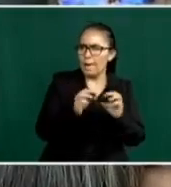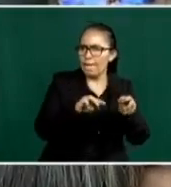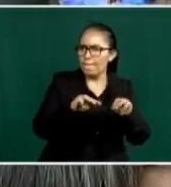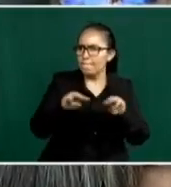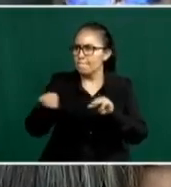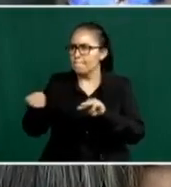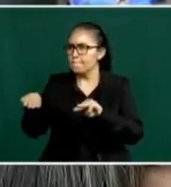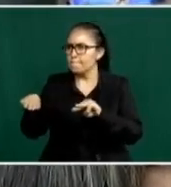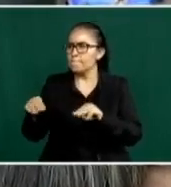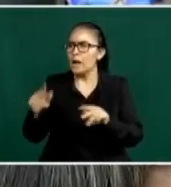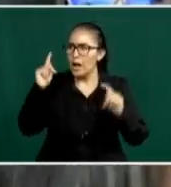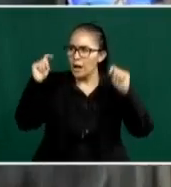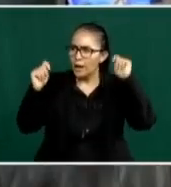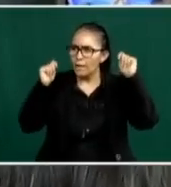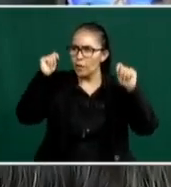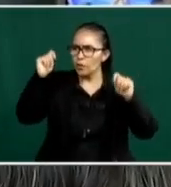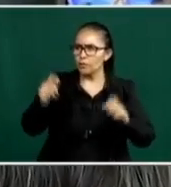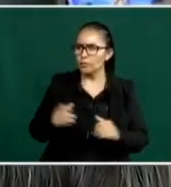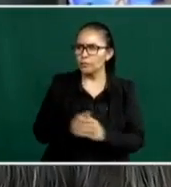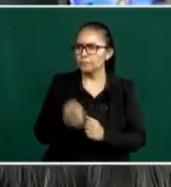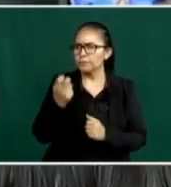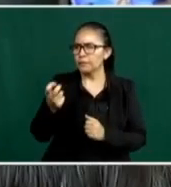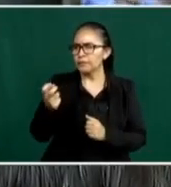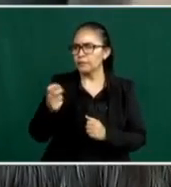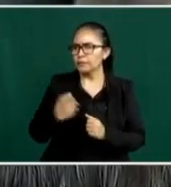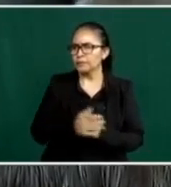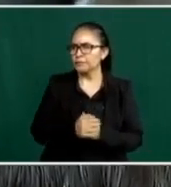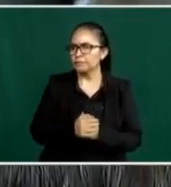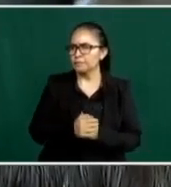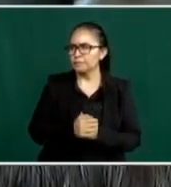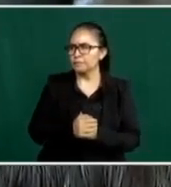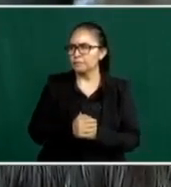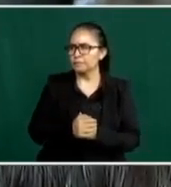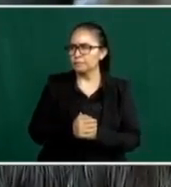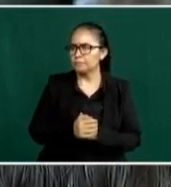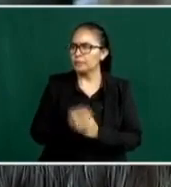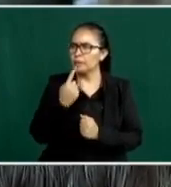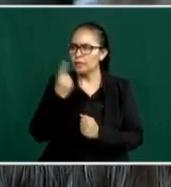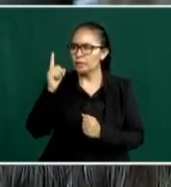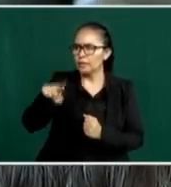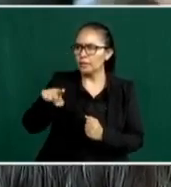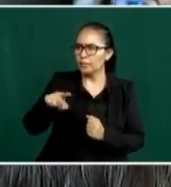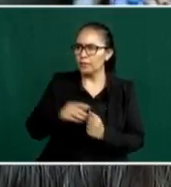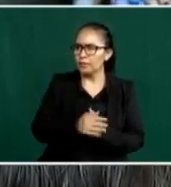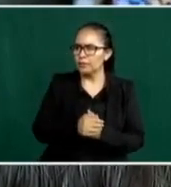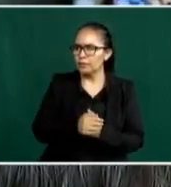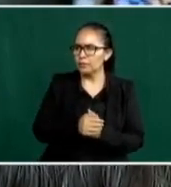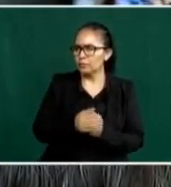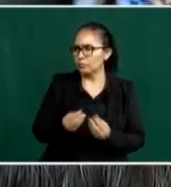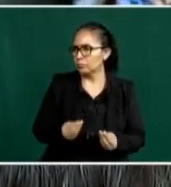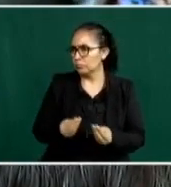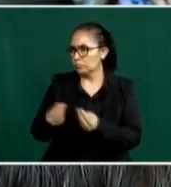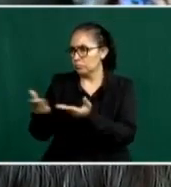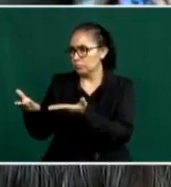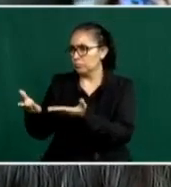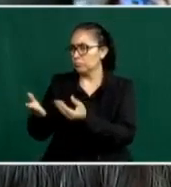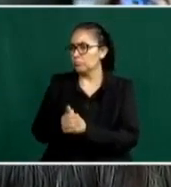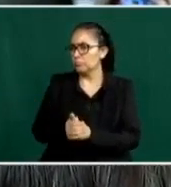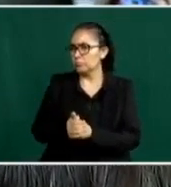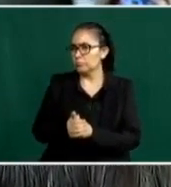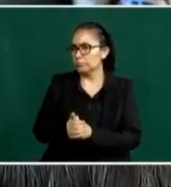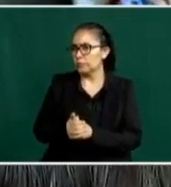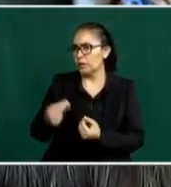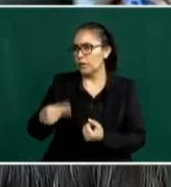de lugares de crecimiento? Esa es pues la demanda, la denuncia que yo le traigo en mi voz a